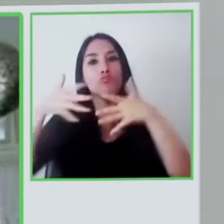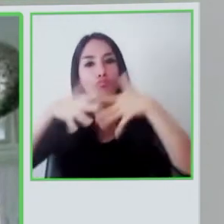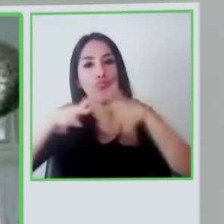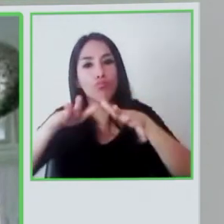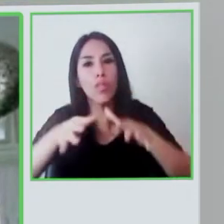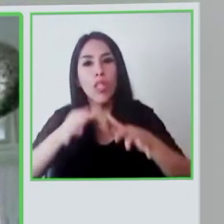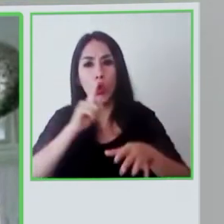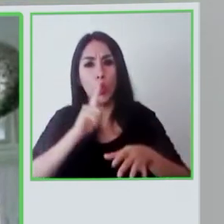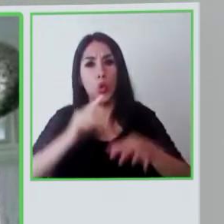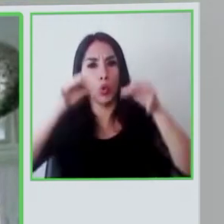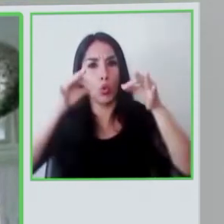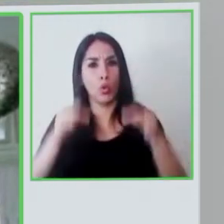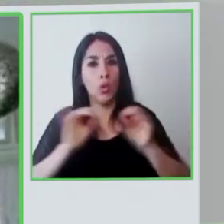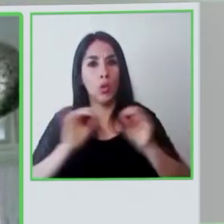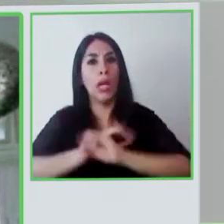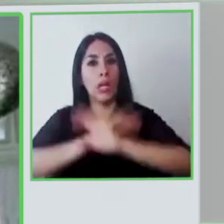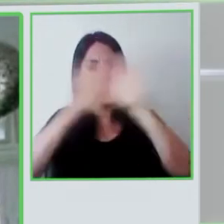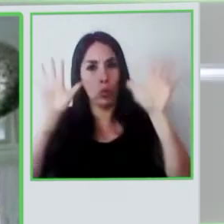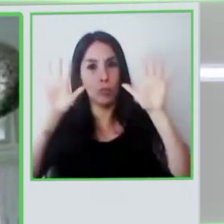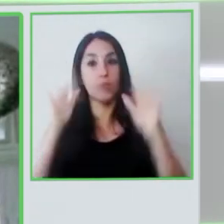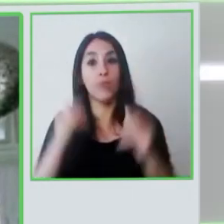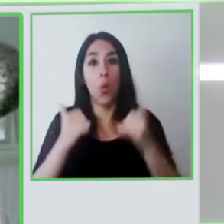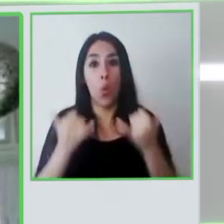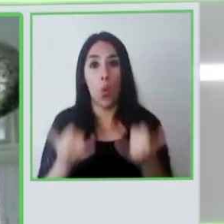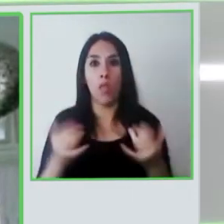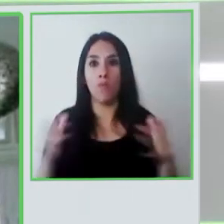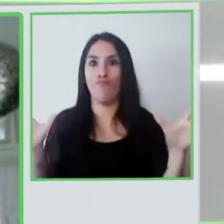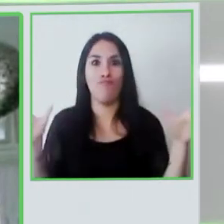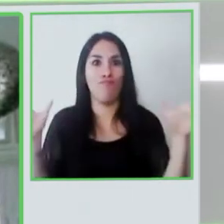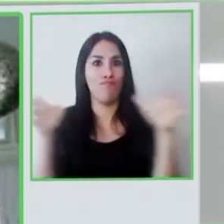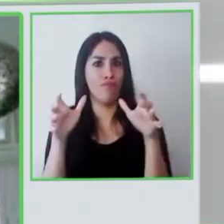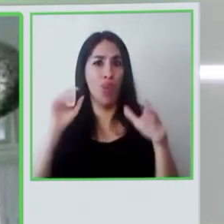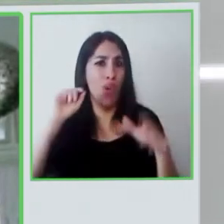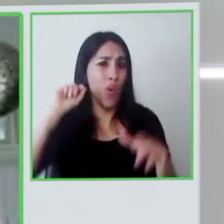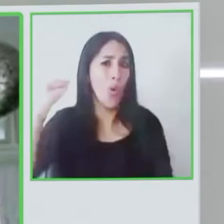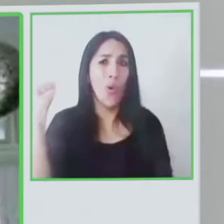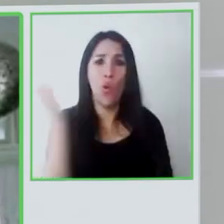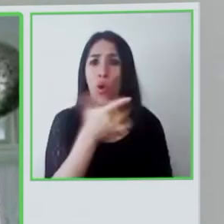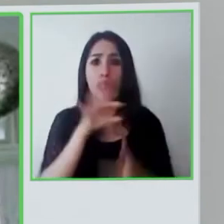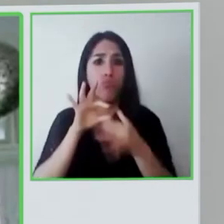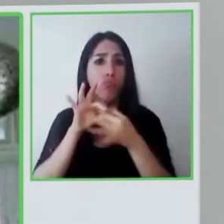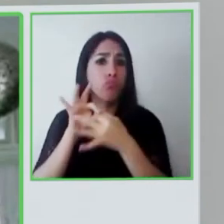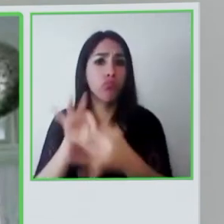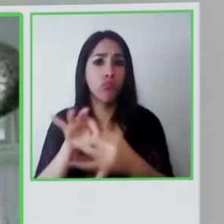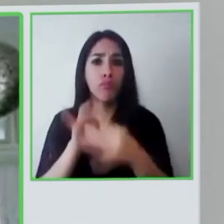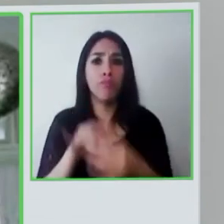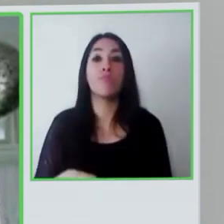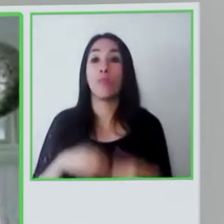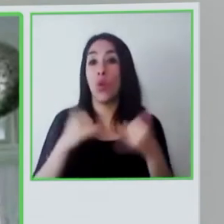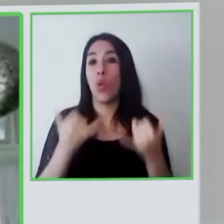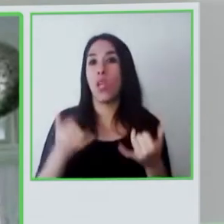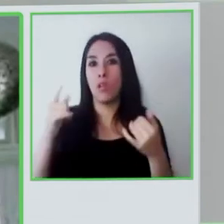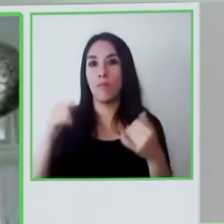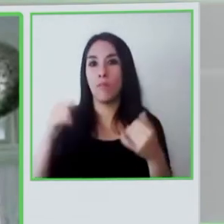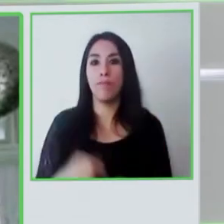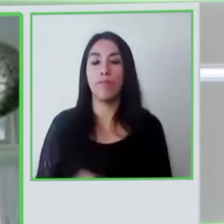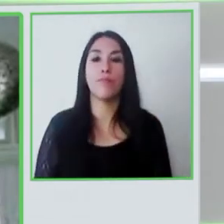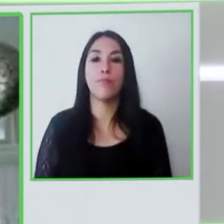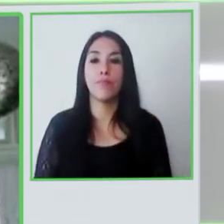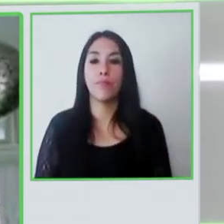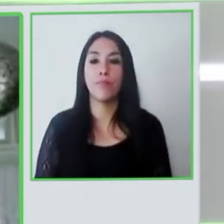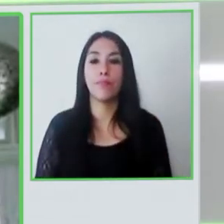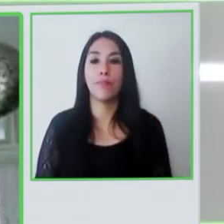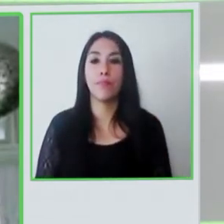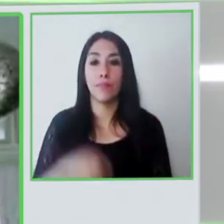todo el mundo y por ahora nos vemos tantos grupos de empleados dentro de latinoamérica y